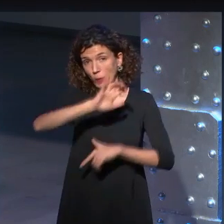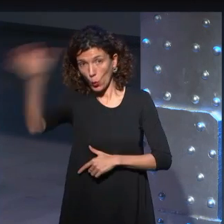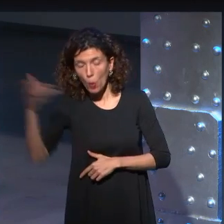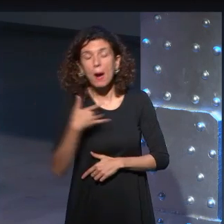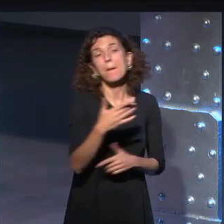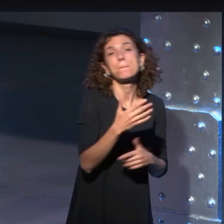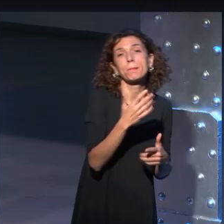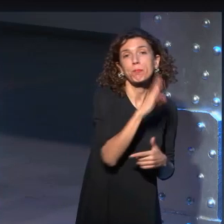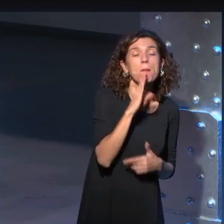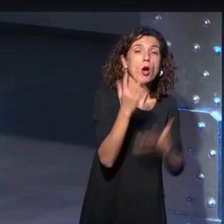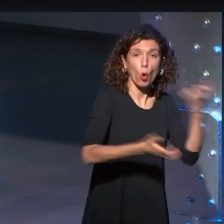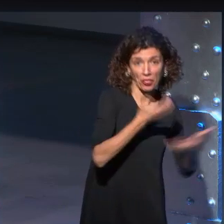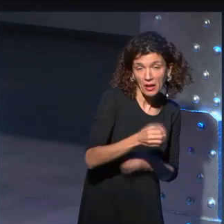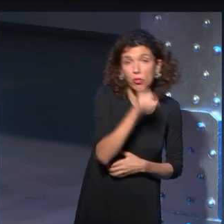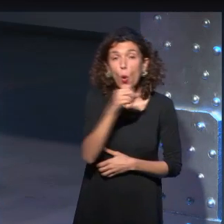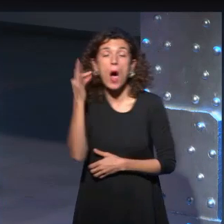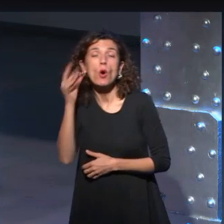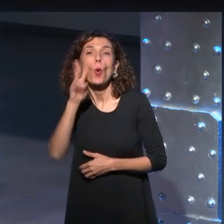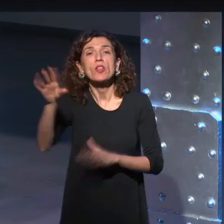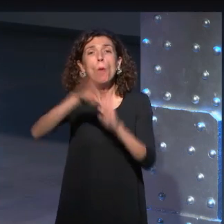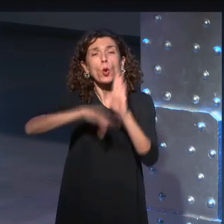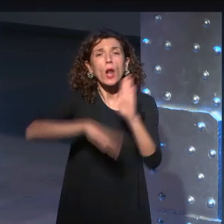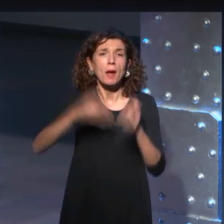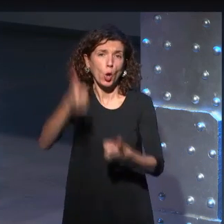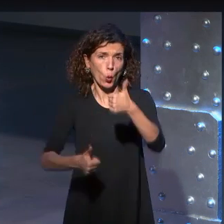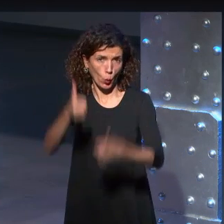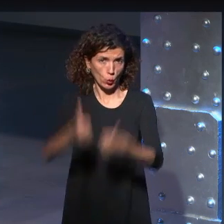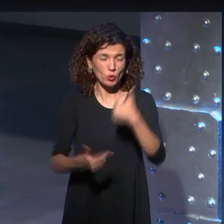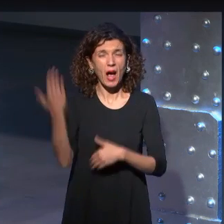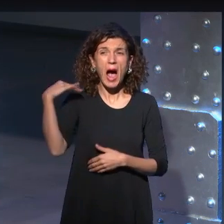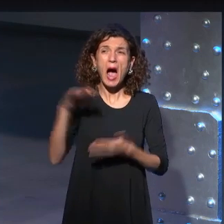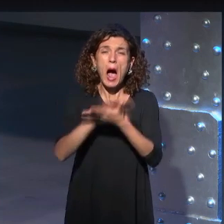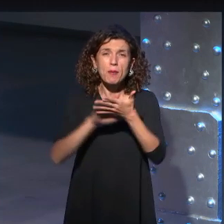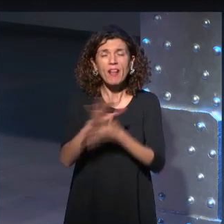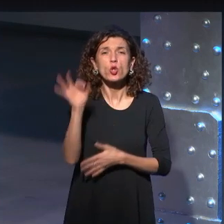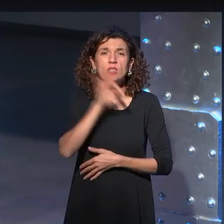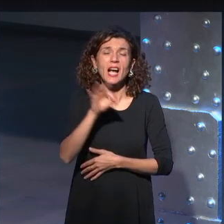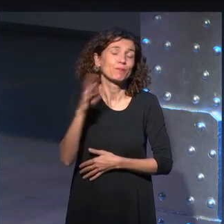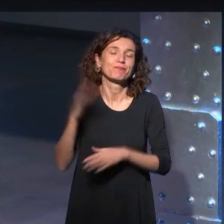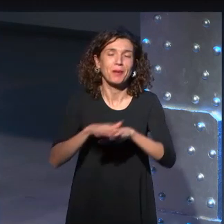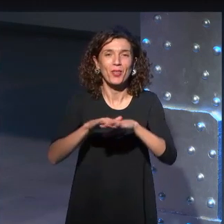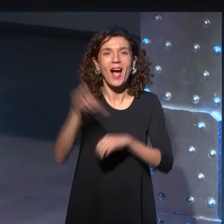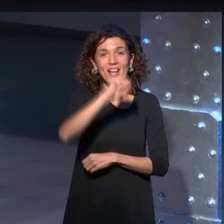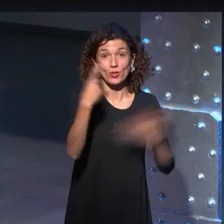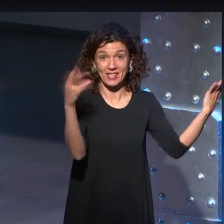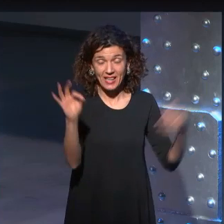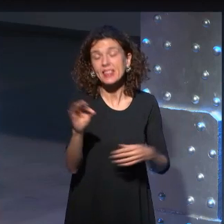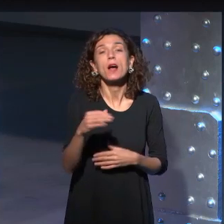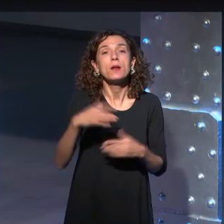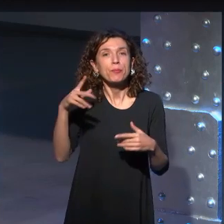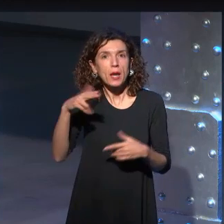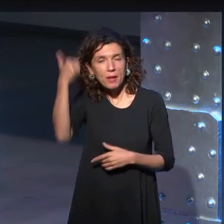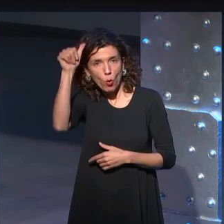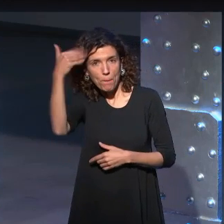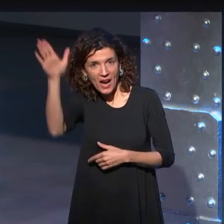cocinando, la abuela está viendo un programa de concursos, estamos hablando de finales de los años 60. El hermano mayor, que le